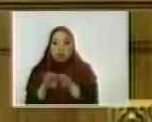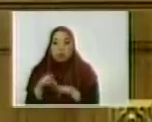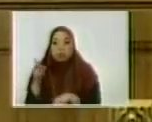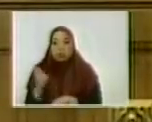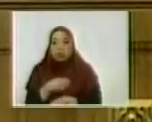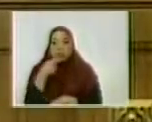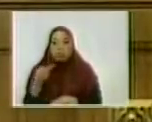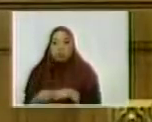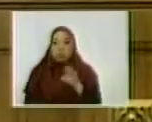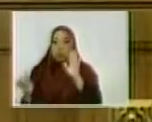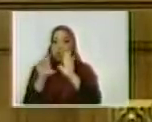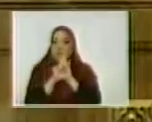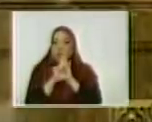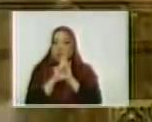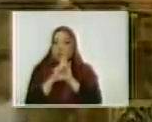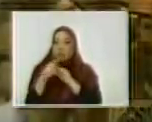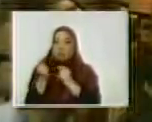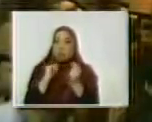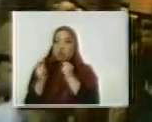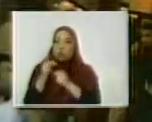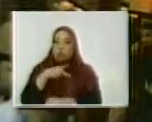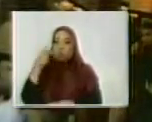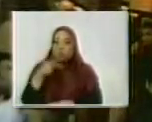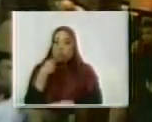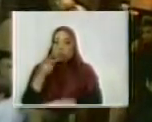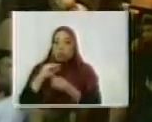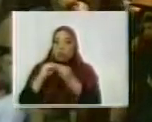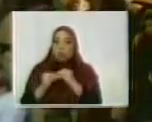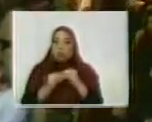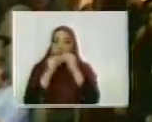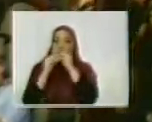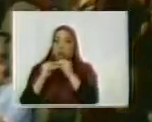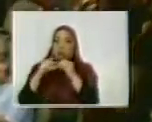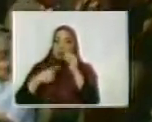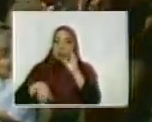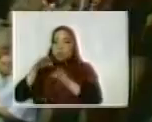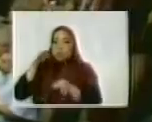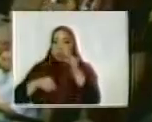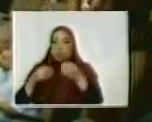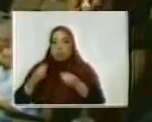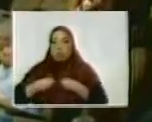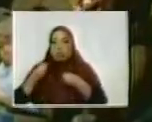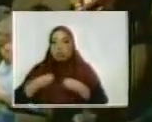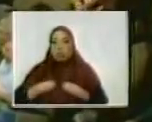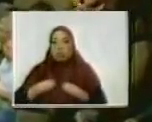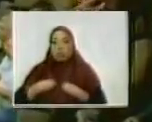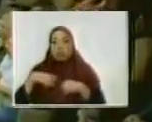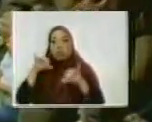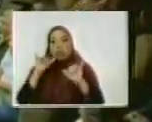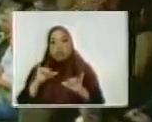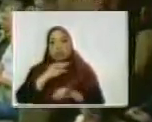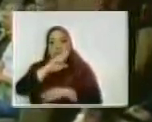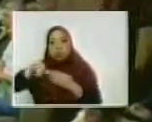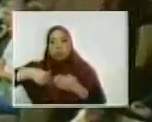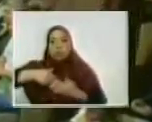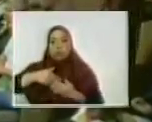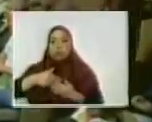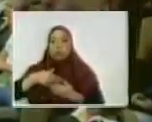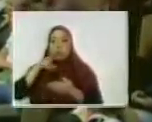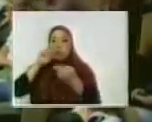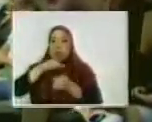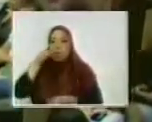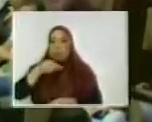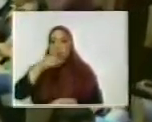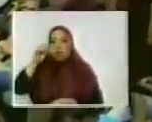órgano legislativo y de control político, adecuar el ordenamiento jurídico vigente. En ese sentido, en la tarde de